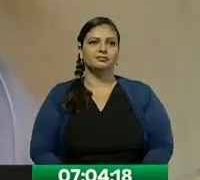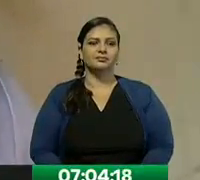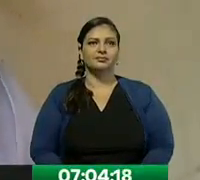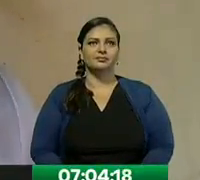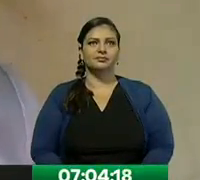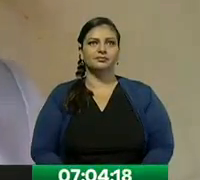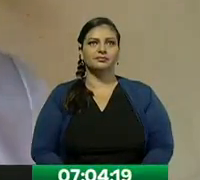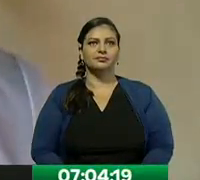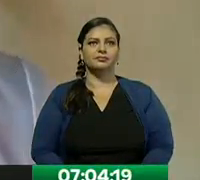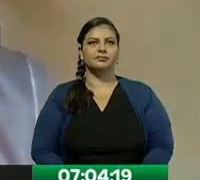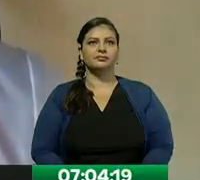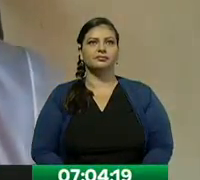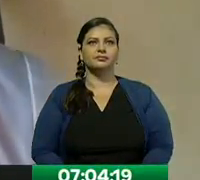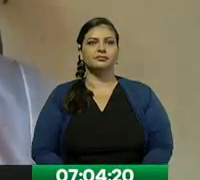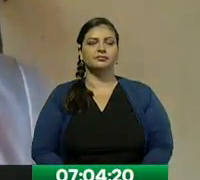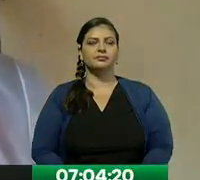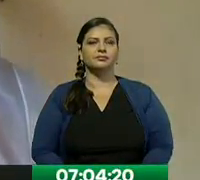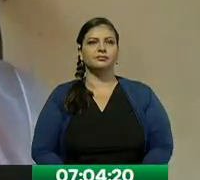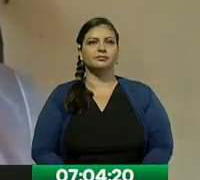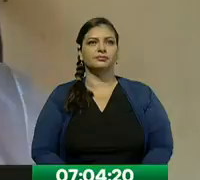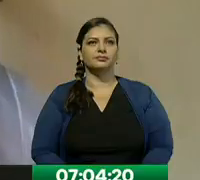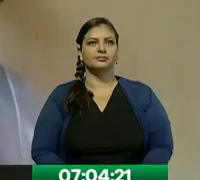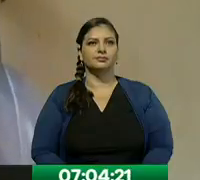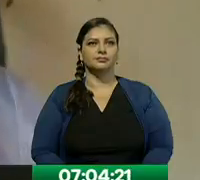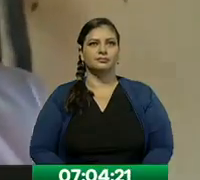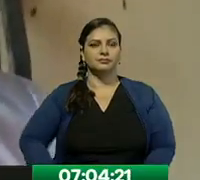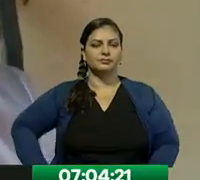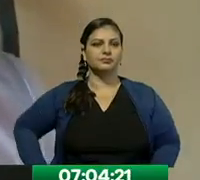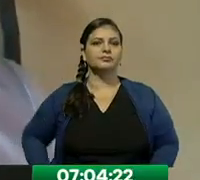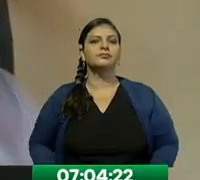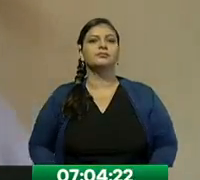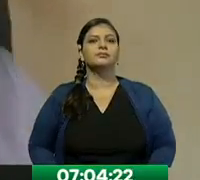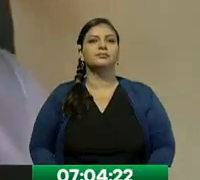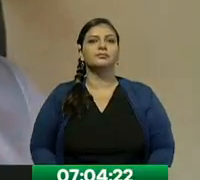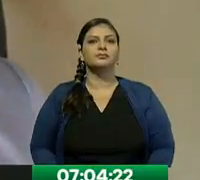se hace esto pero ya no se utiliza